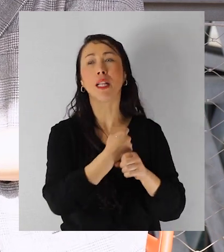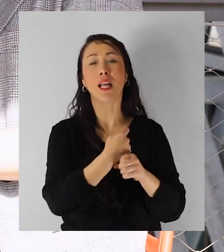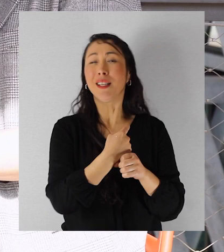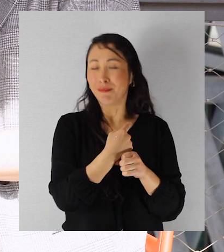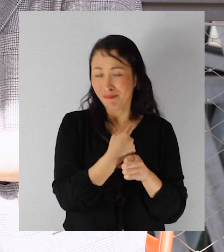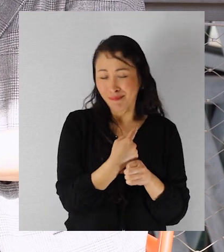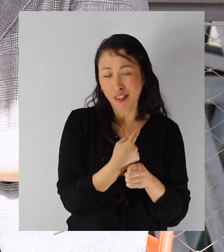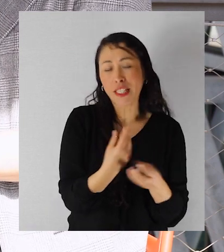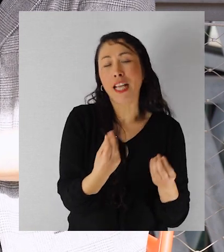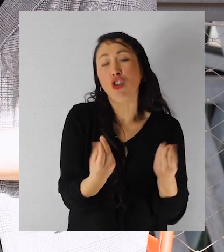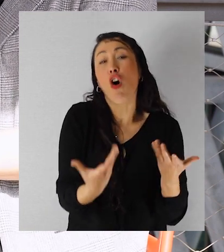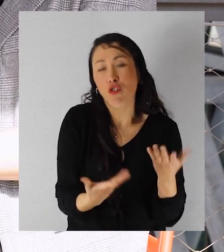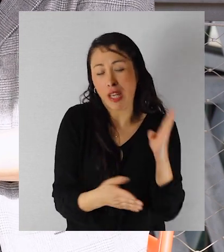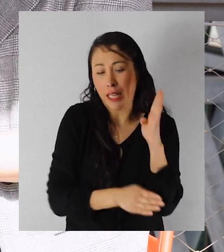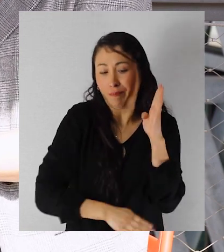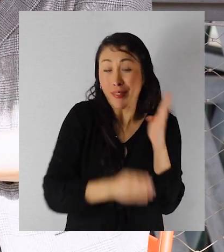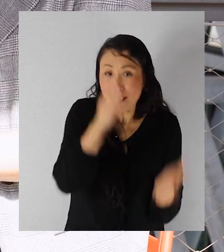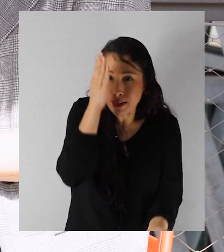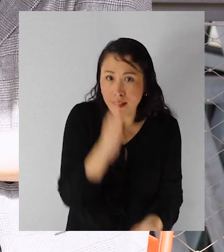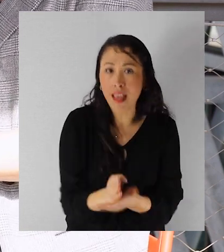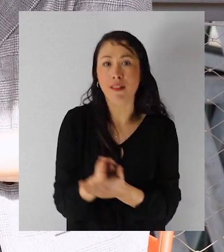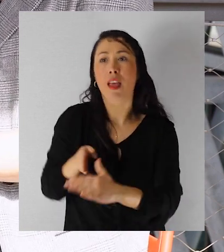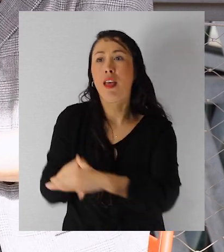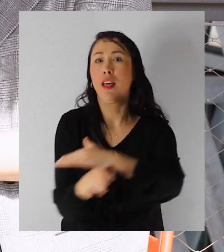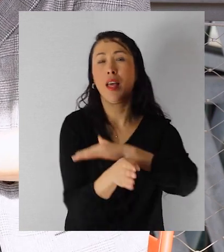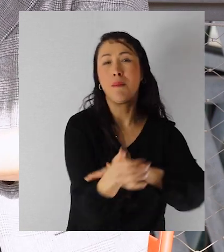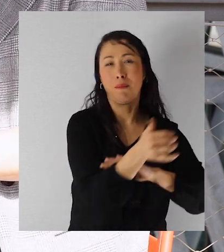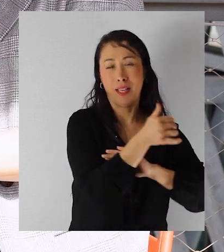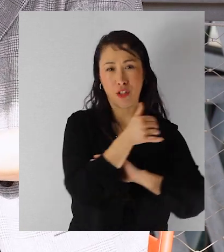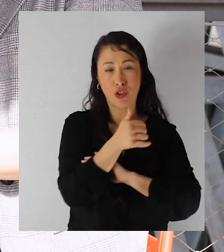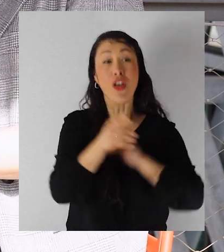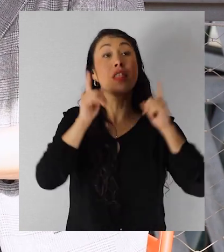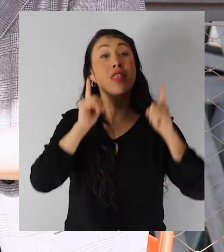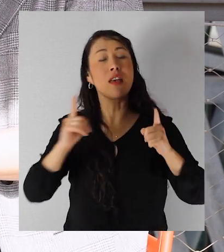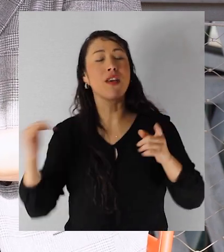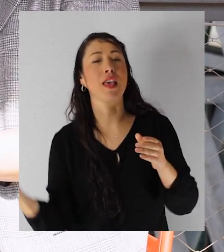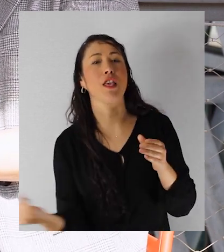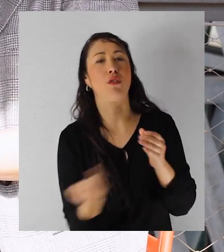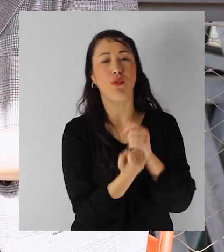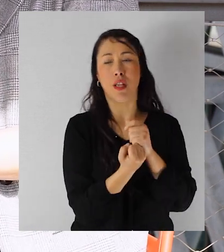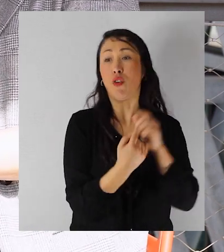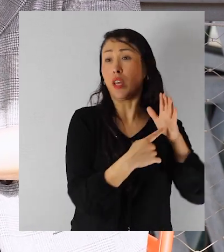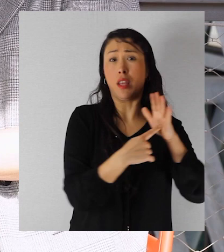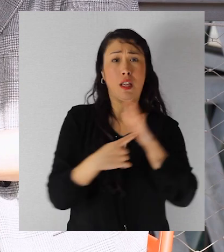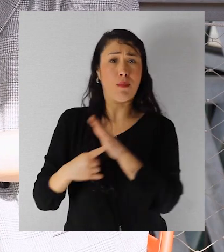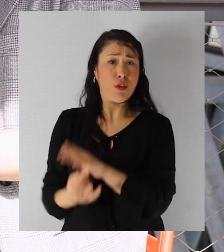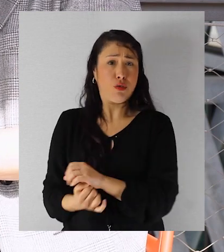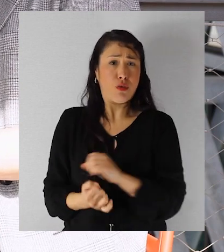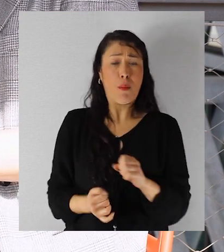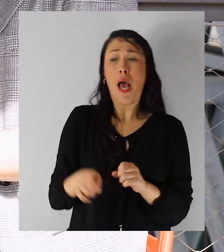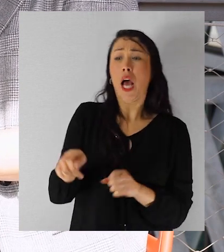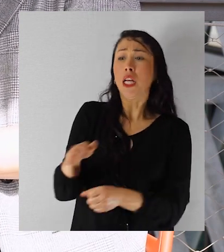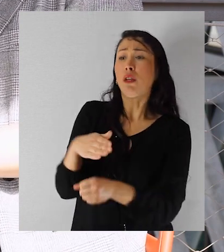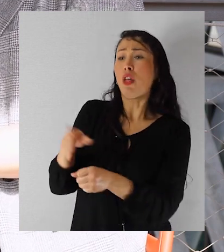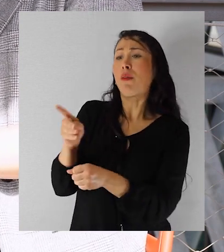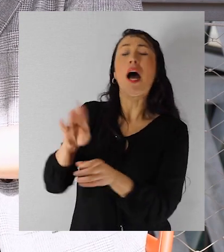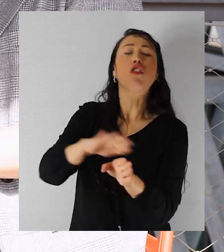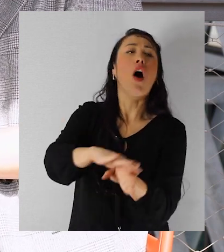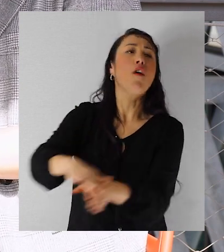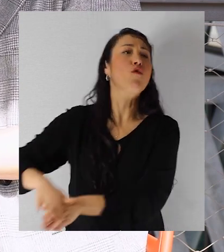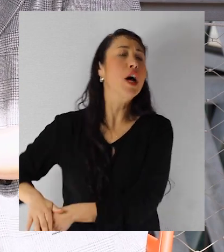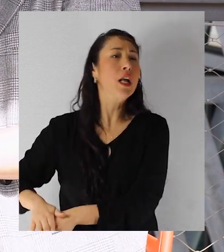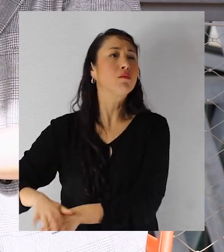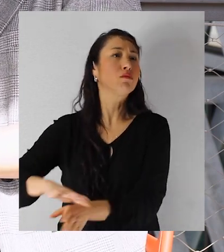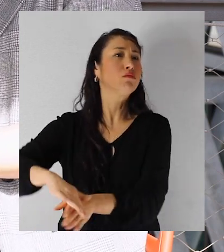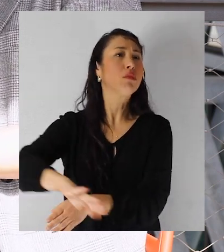obviamente eso rige, digamos, el concepto esencial, que tiene que ser accesible, que tiene que ser inclusivo, que no podemos discriminar a la persona por su